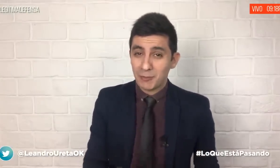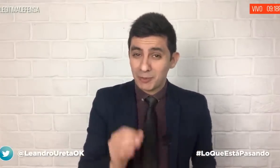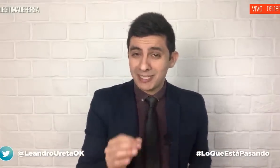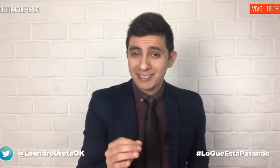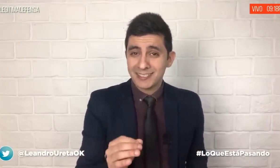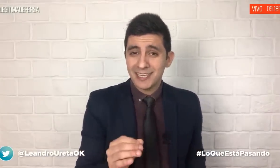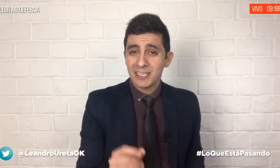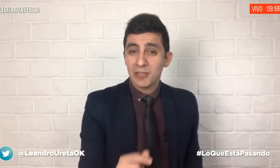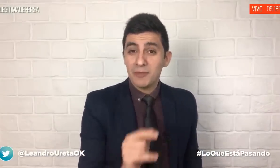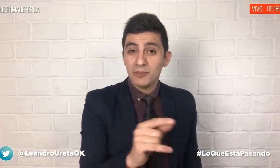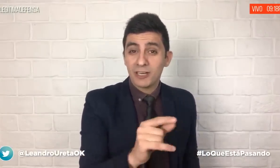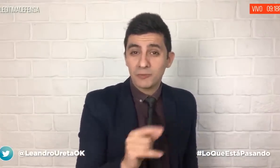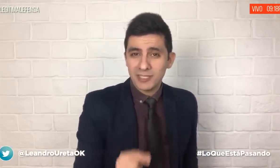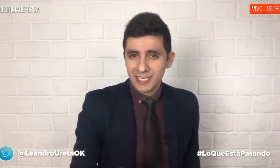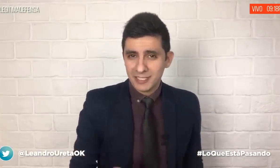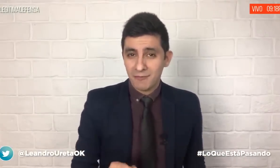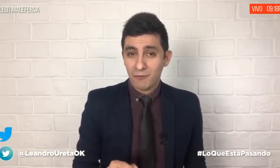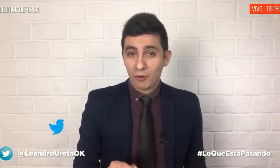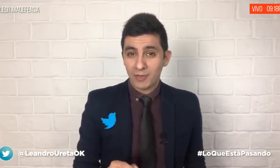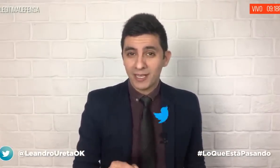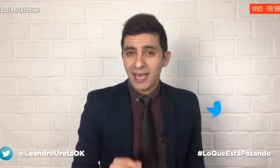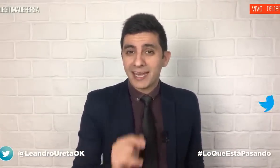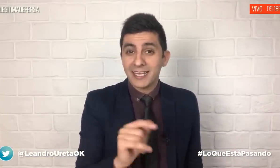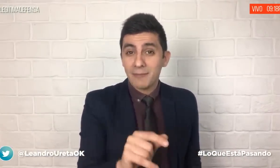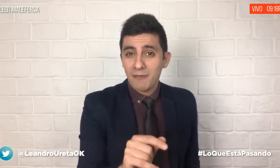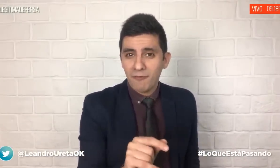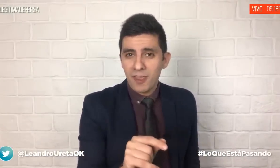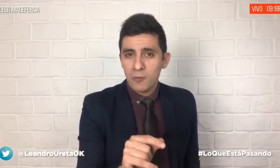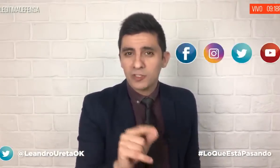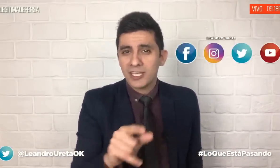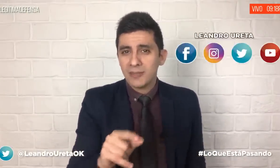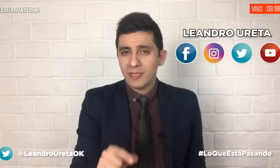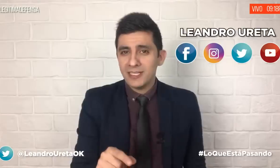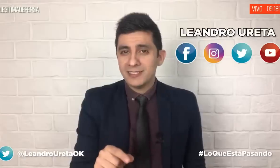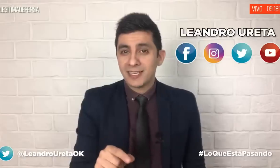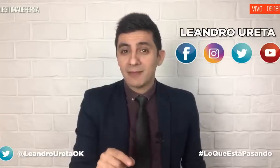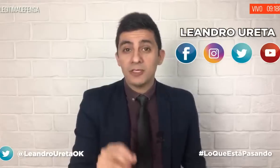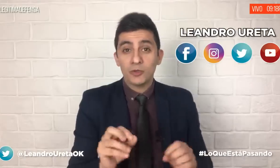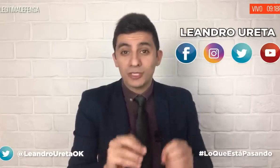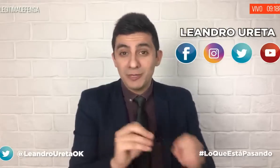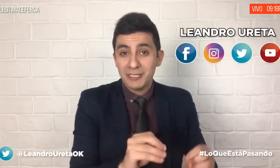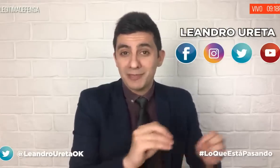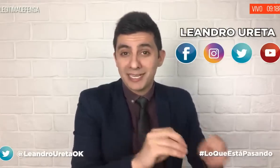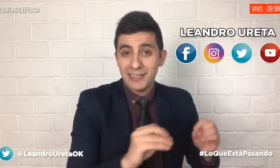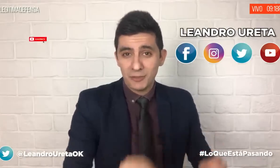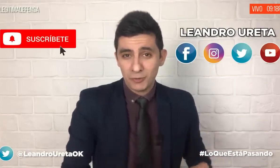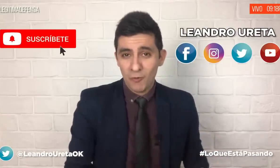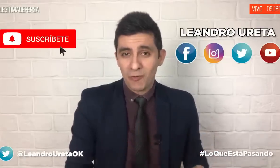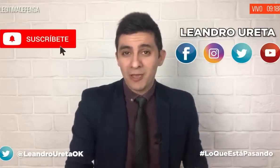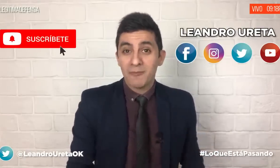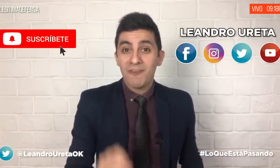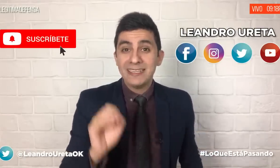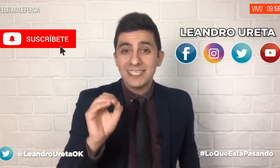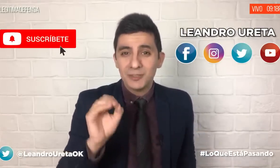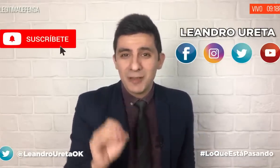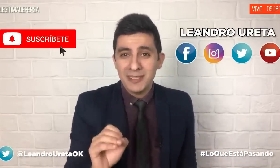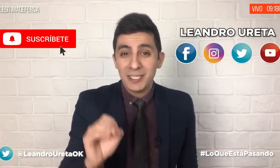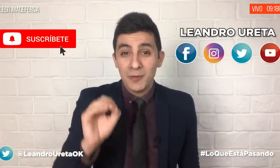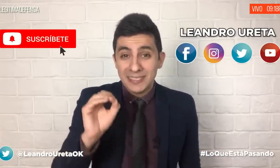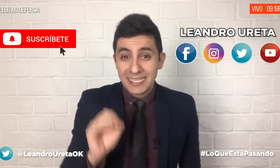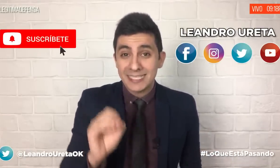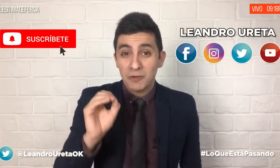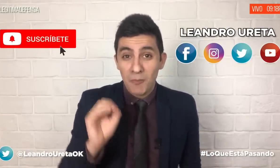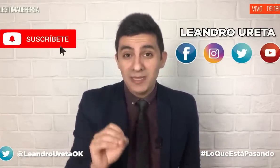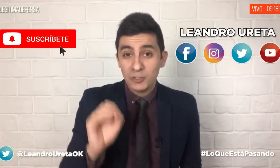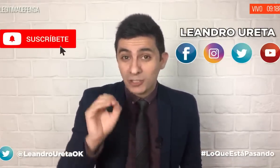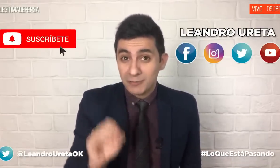esperando pero antes Te invito a retuitear este informe agregarme en Facebook seguirme en Instagram y suscribirte a mi canal de YouTube me faltan solamente